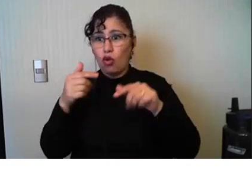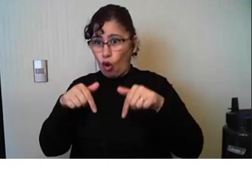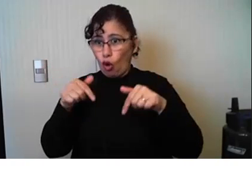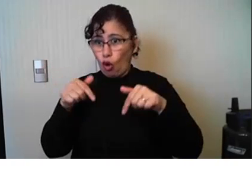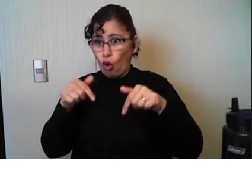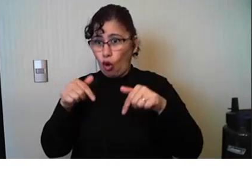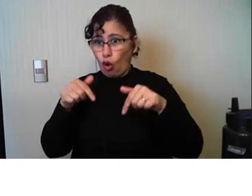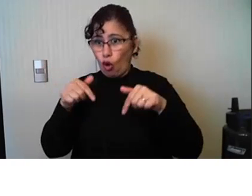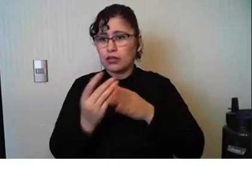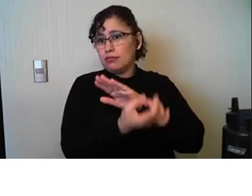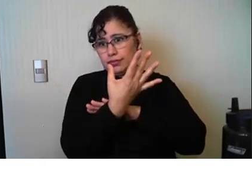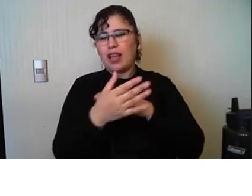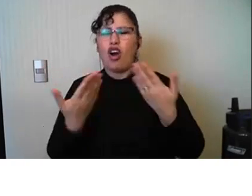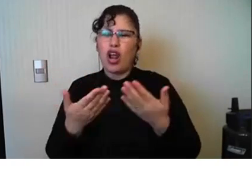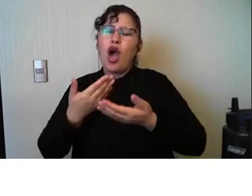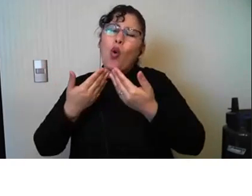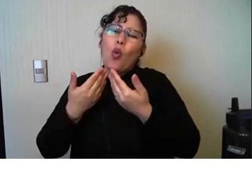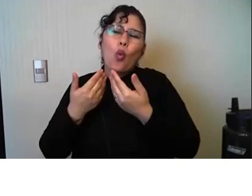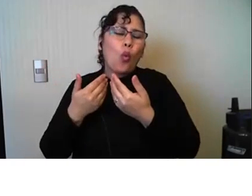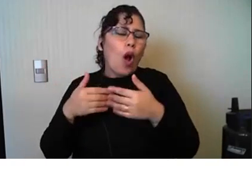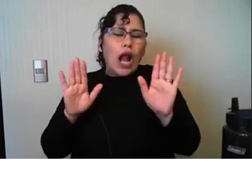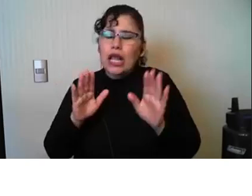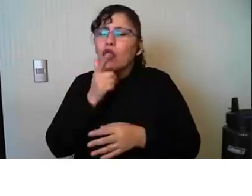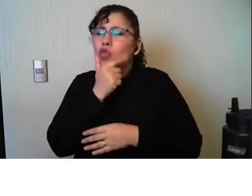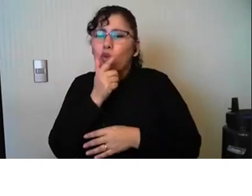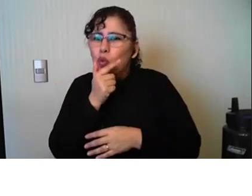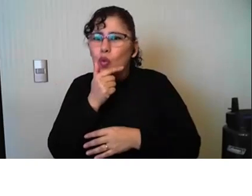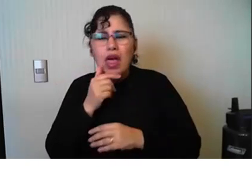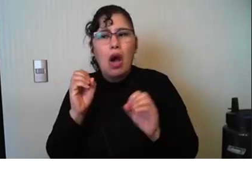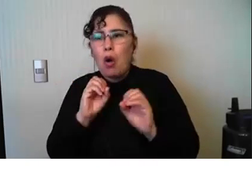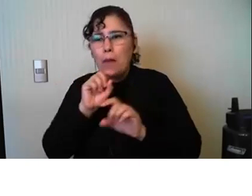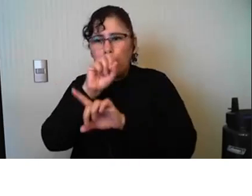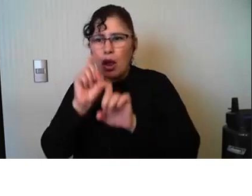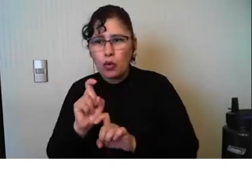o duda de esto lo podemos ver mañana a las 8:10.